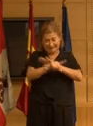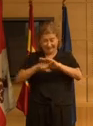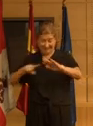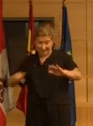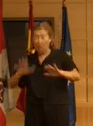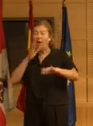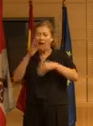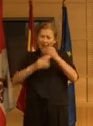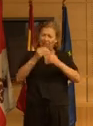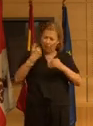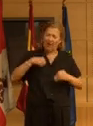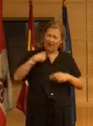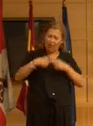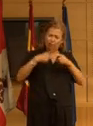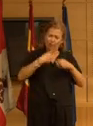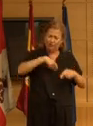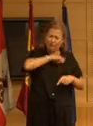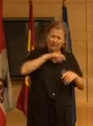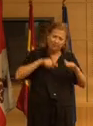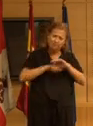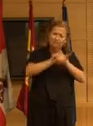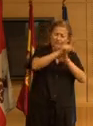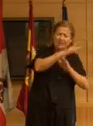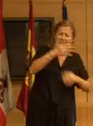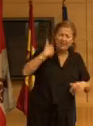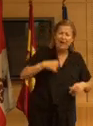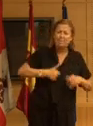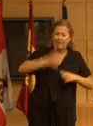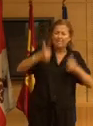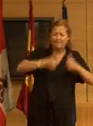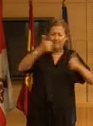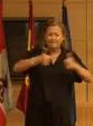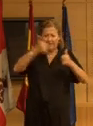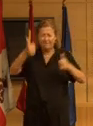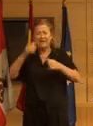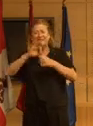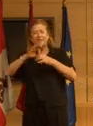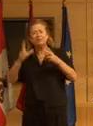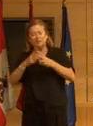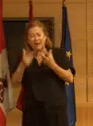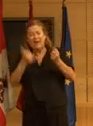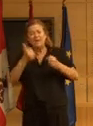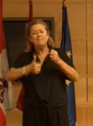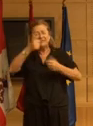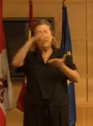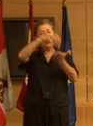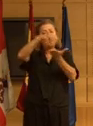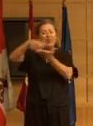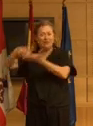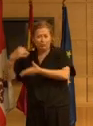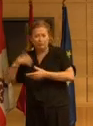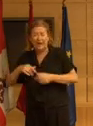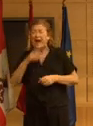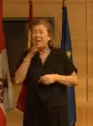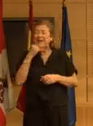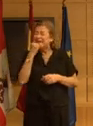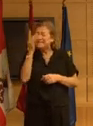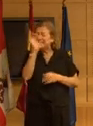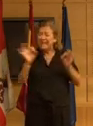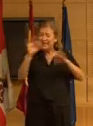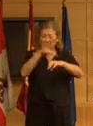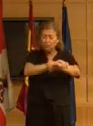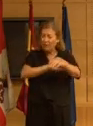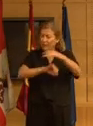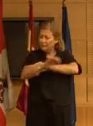España. Cada vez tenemos más centros libres de sujeciones, tenemos cada vez más centros que tienen pocas sujeciones, eso es un gran